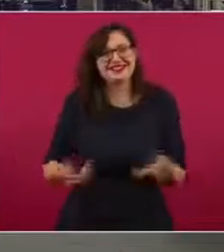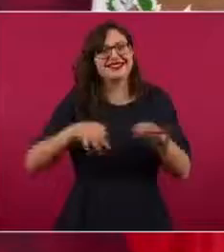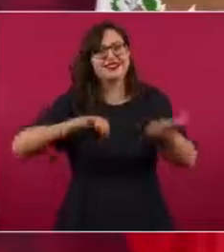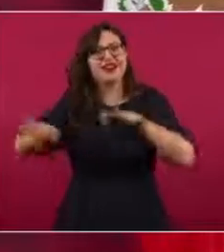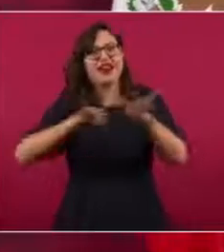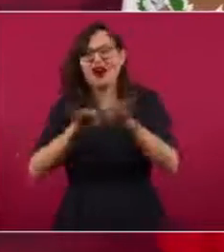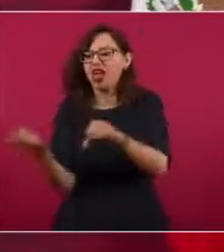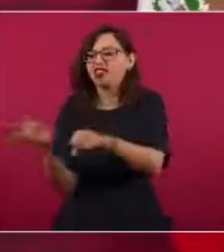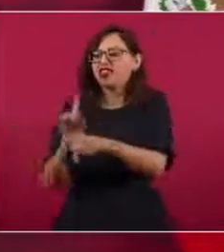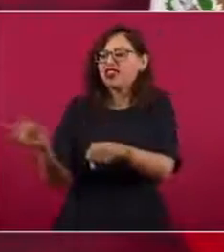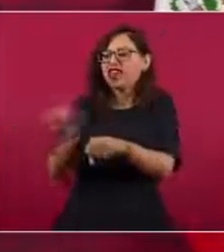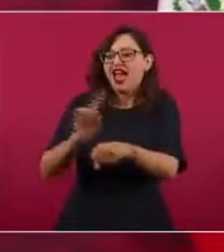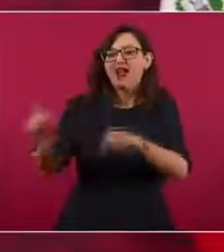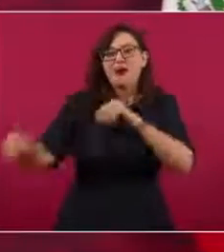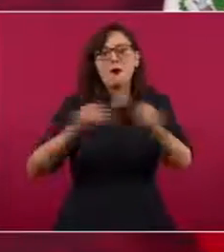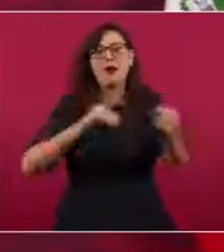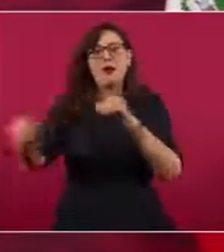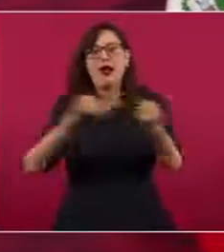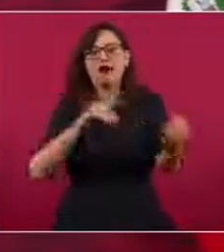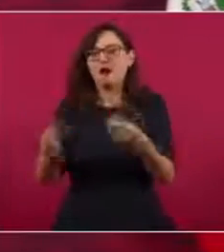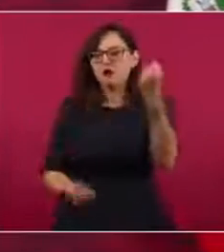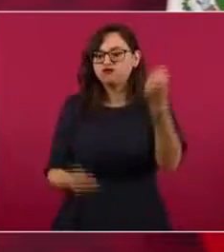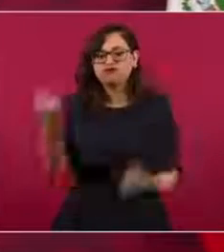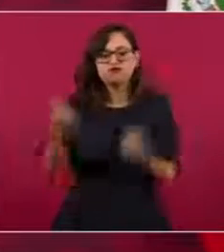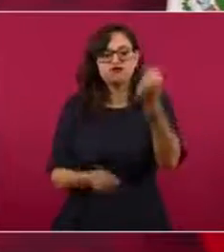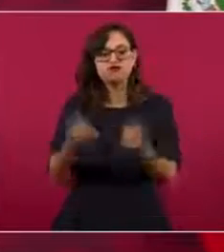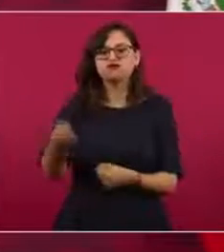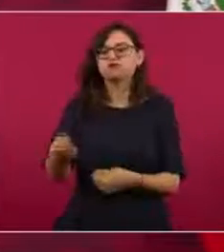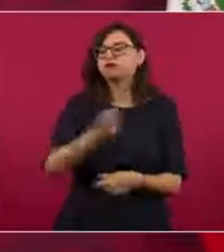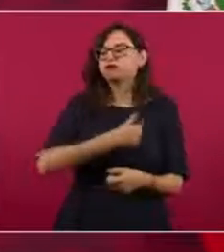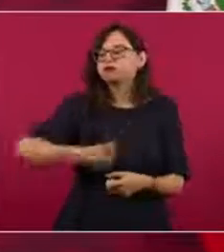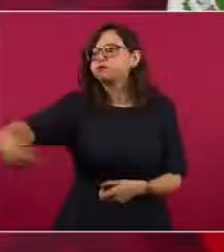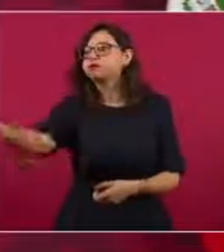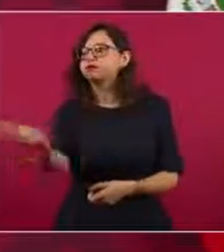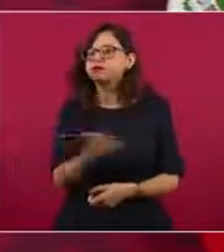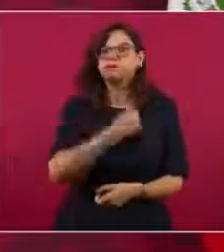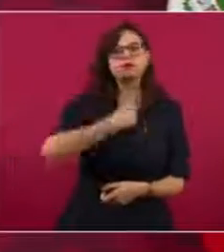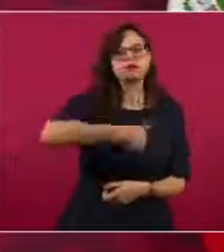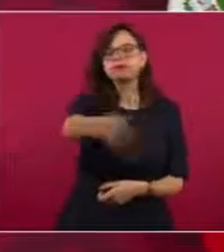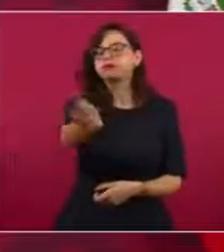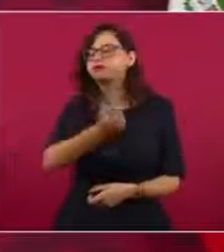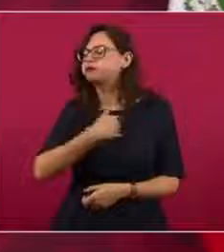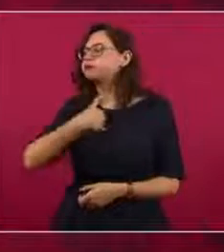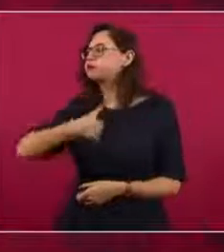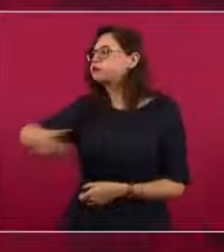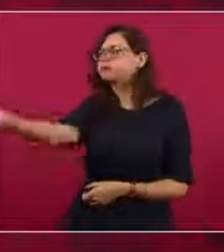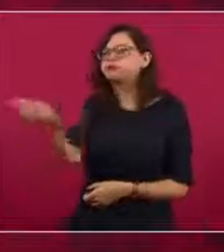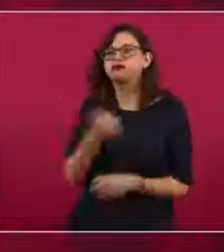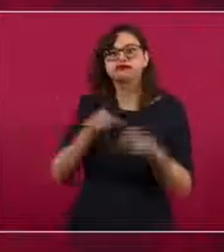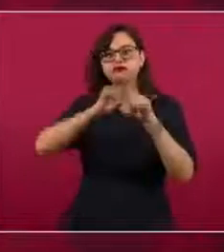trabajando diariamente. No hemos tenido problemas de abasto,